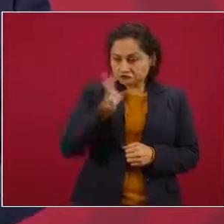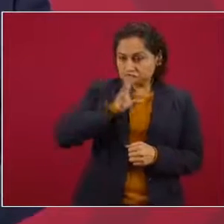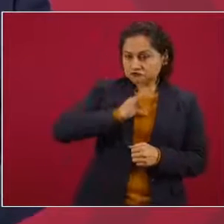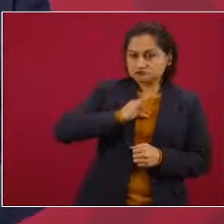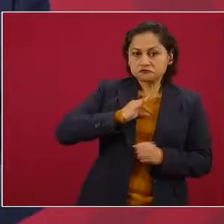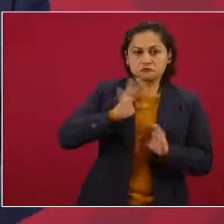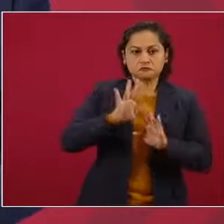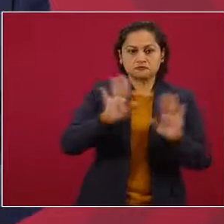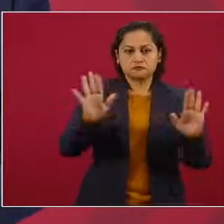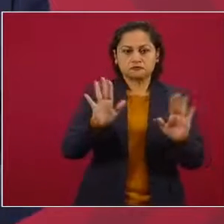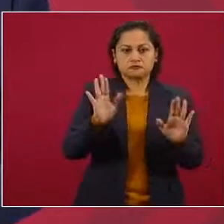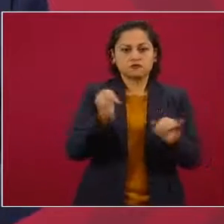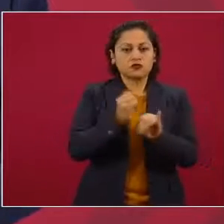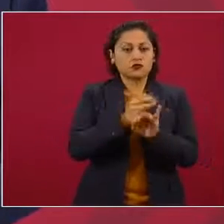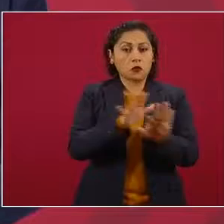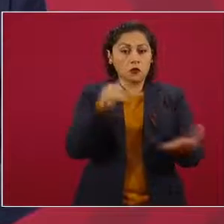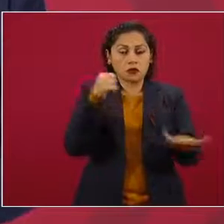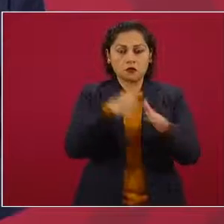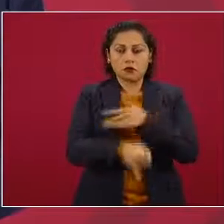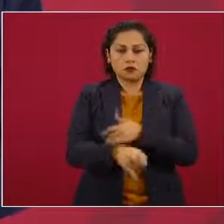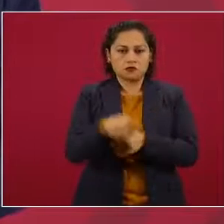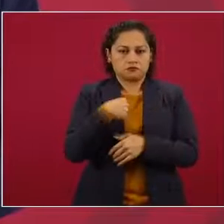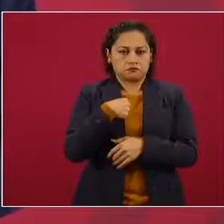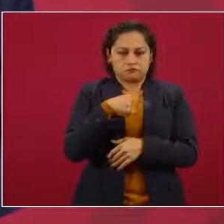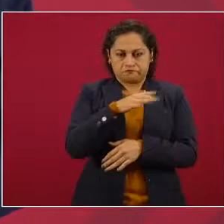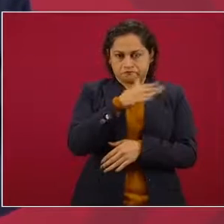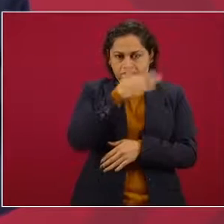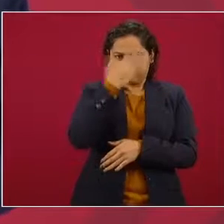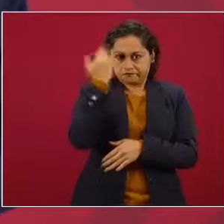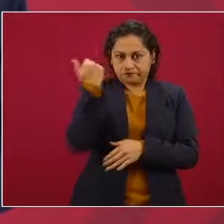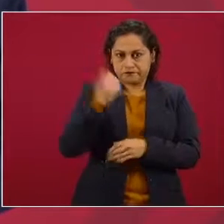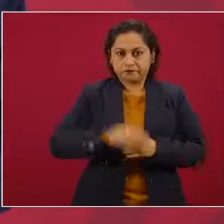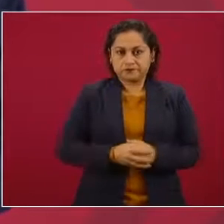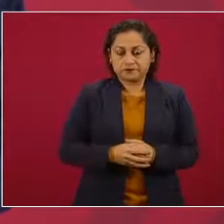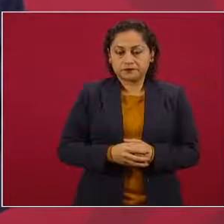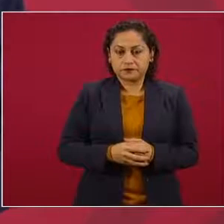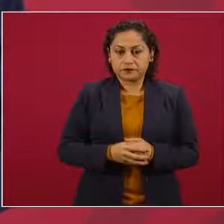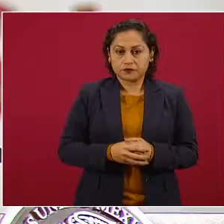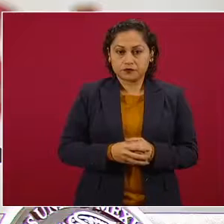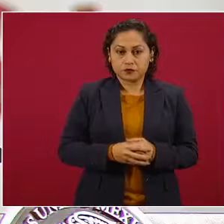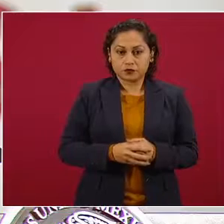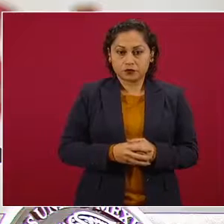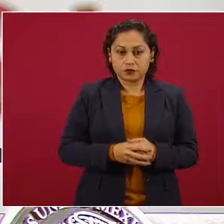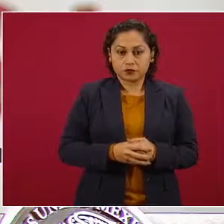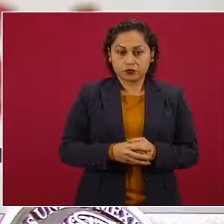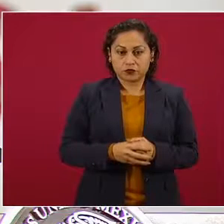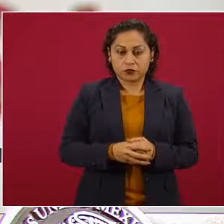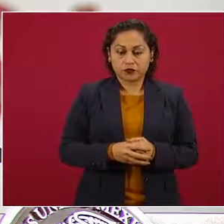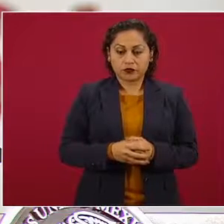a detalle. Si han llevado a cabo